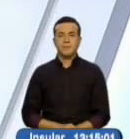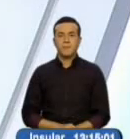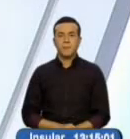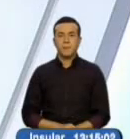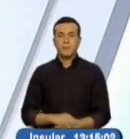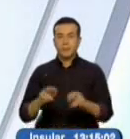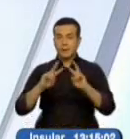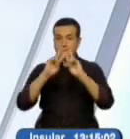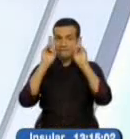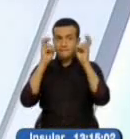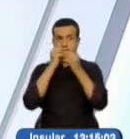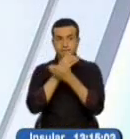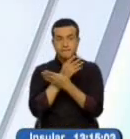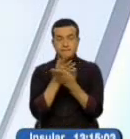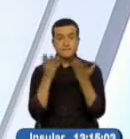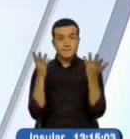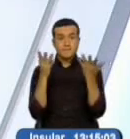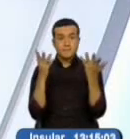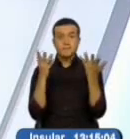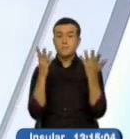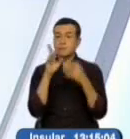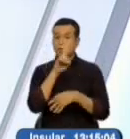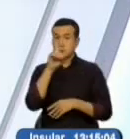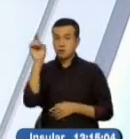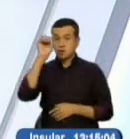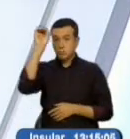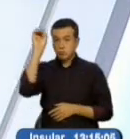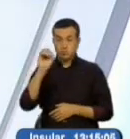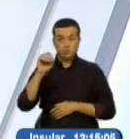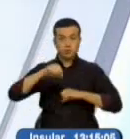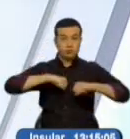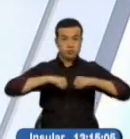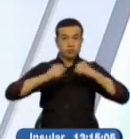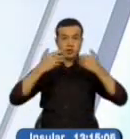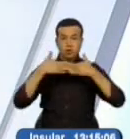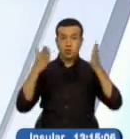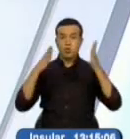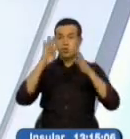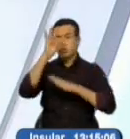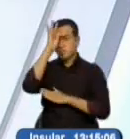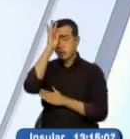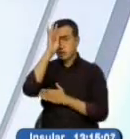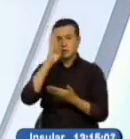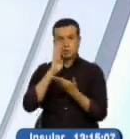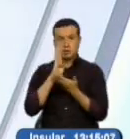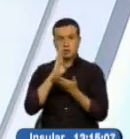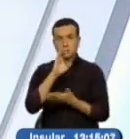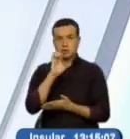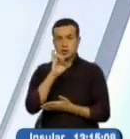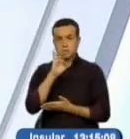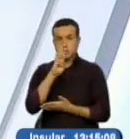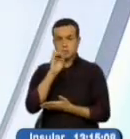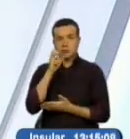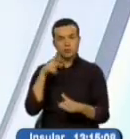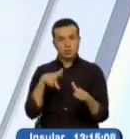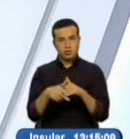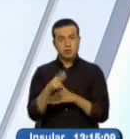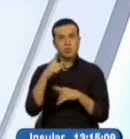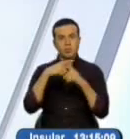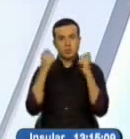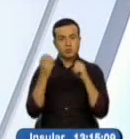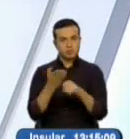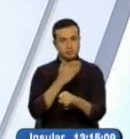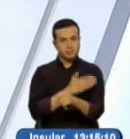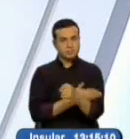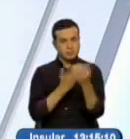Y en otro tema les contamos que con un 100% de operatividad trabaja el Hospital del IES de Los Ceibos, inaugurado en marzo